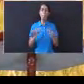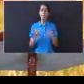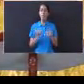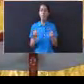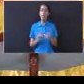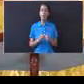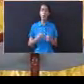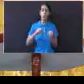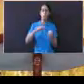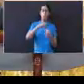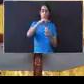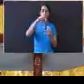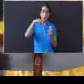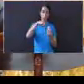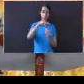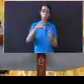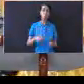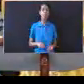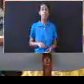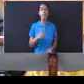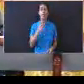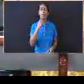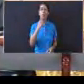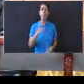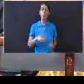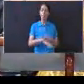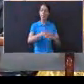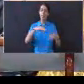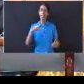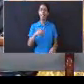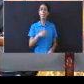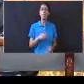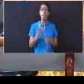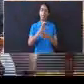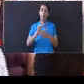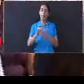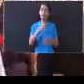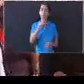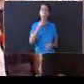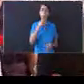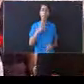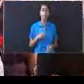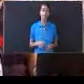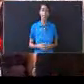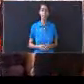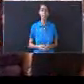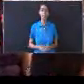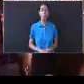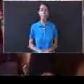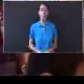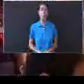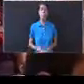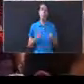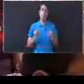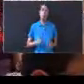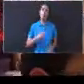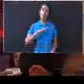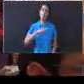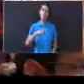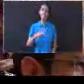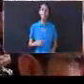aquí adentro que hay que sacar las cosas viejas. Sí, hermano, porque puede ser que el más viejito sea uno.